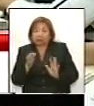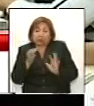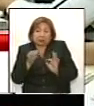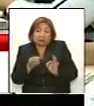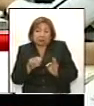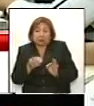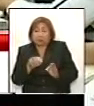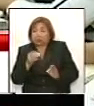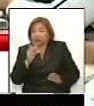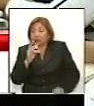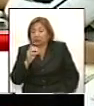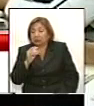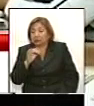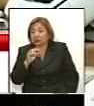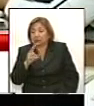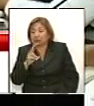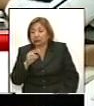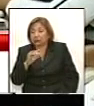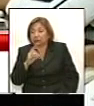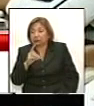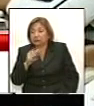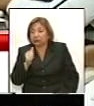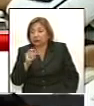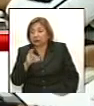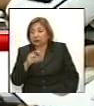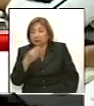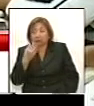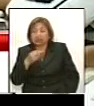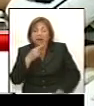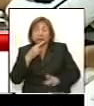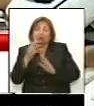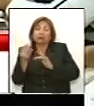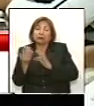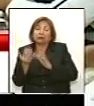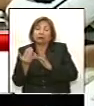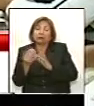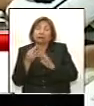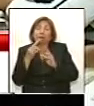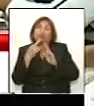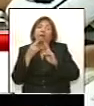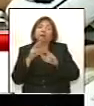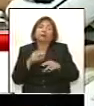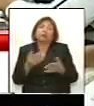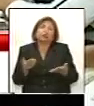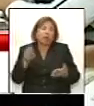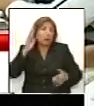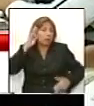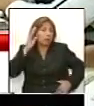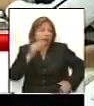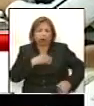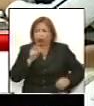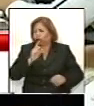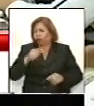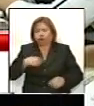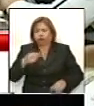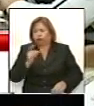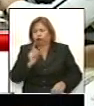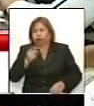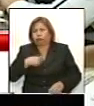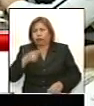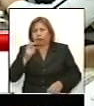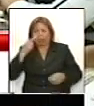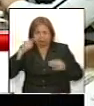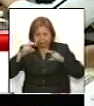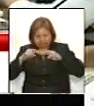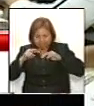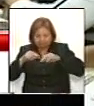la divindad, la verdad, porque todavía estamos esperando la respuesta, porque el policía dice que él no puede, el policía que investiga,